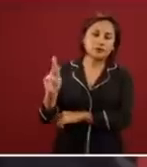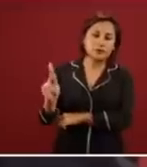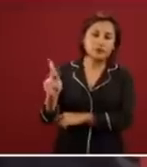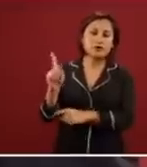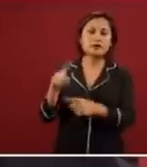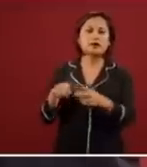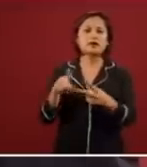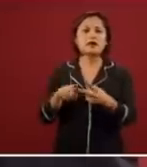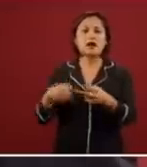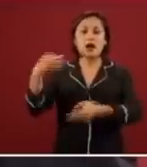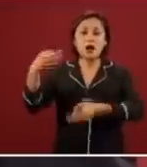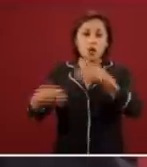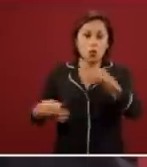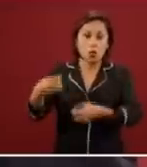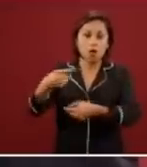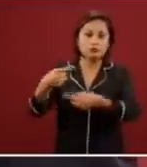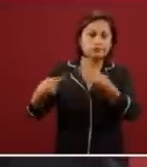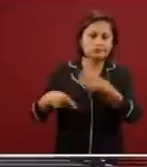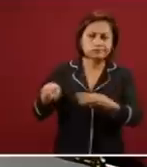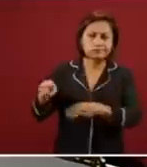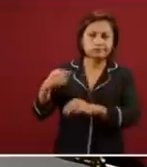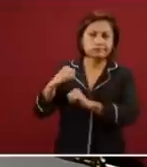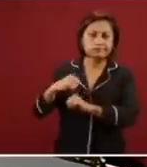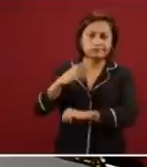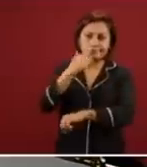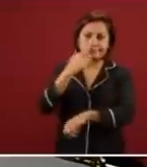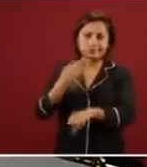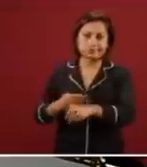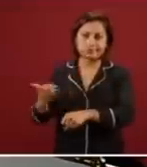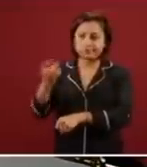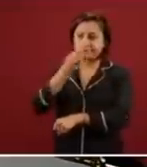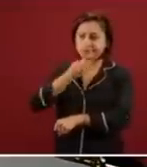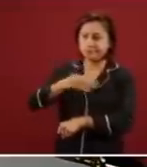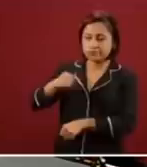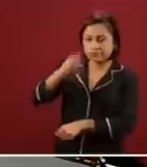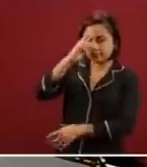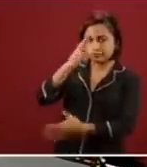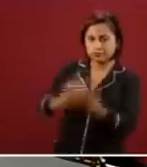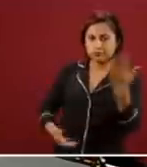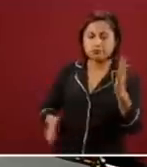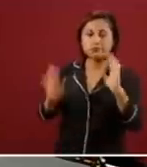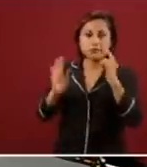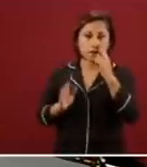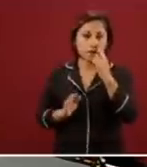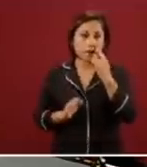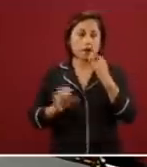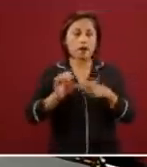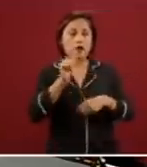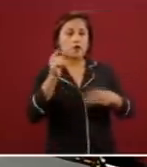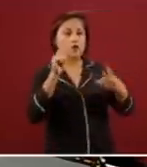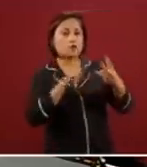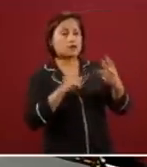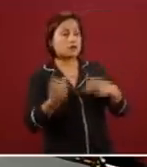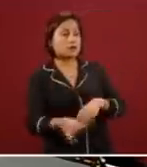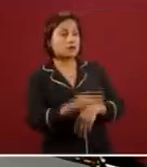deciden los jueces, ¿no? Eso es lo que puedo comentar. Una última pregunta para el doctor Santiago, si me lo permite, por